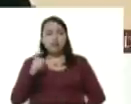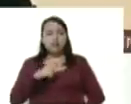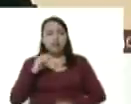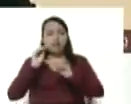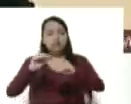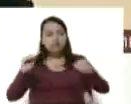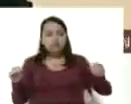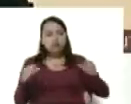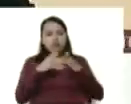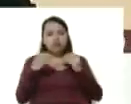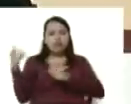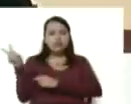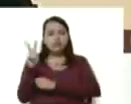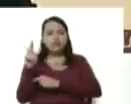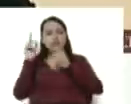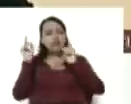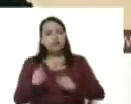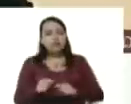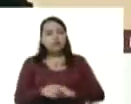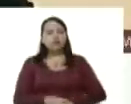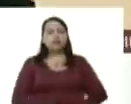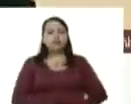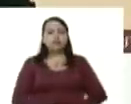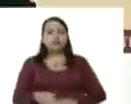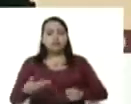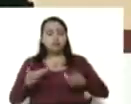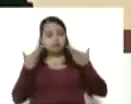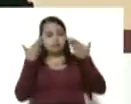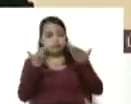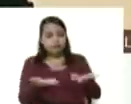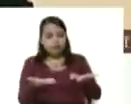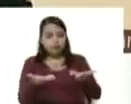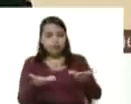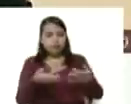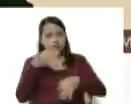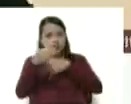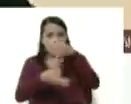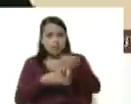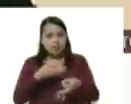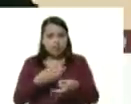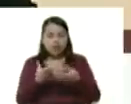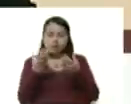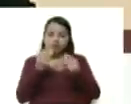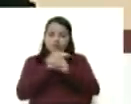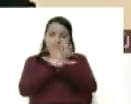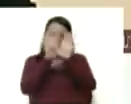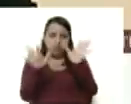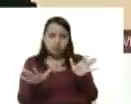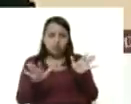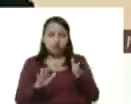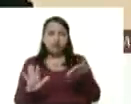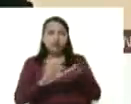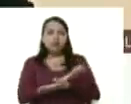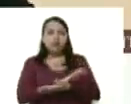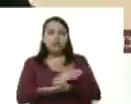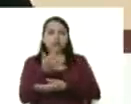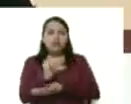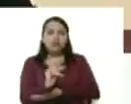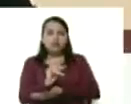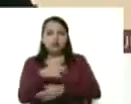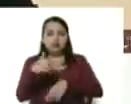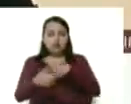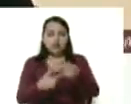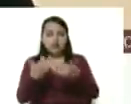país, pero sobre todo a transmitirle y a expresarle con mucha claridad lo que está sucediendo en